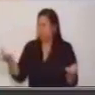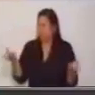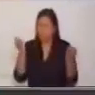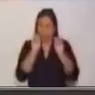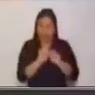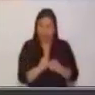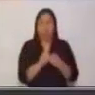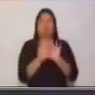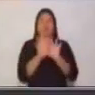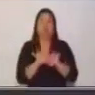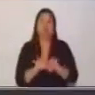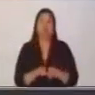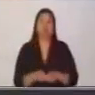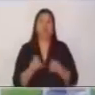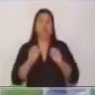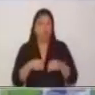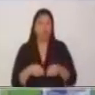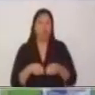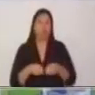informativo?